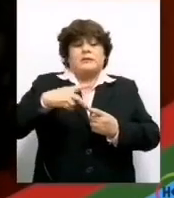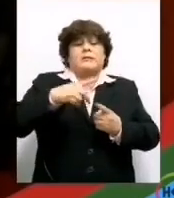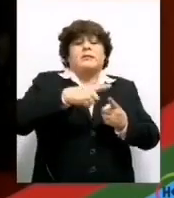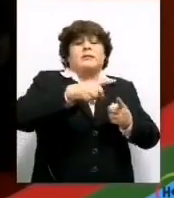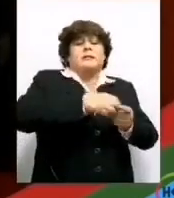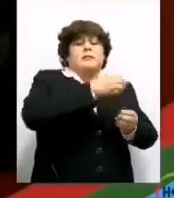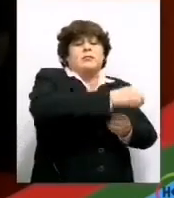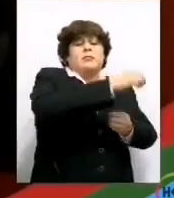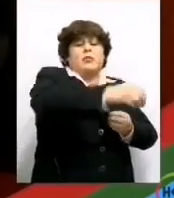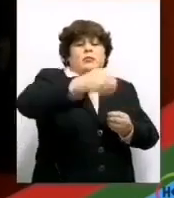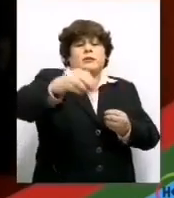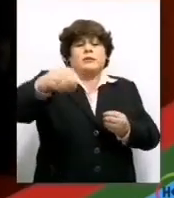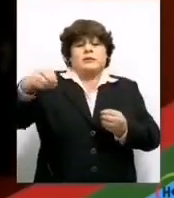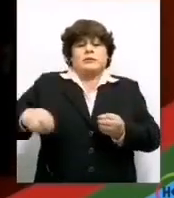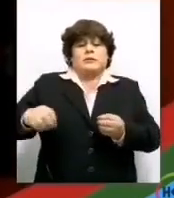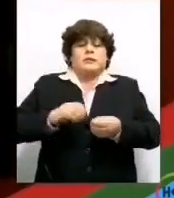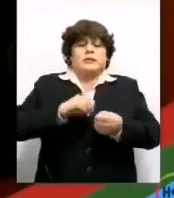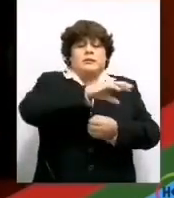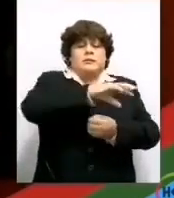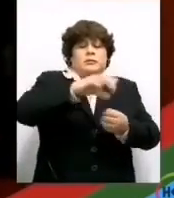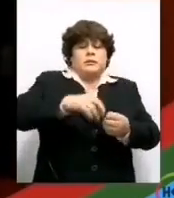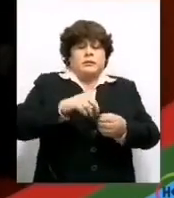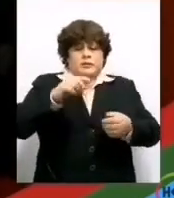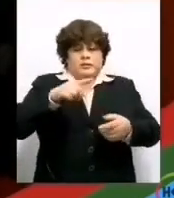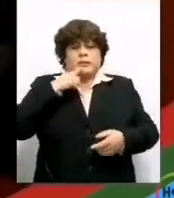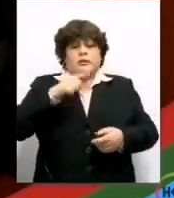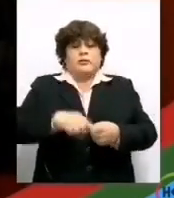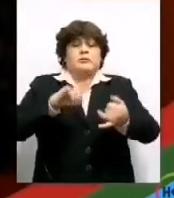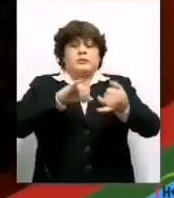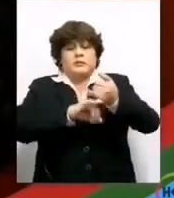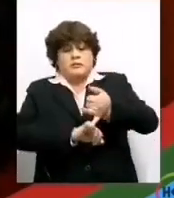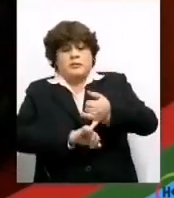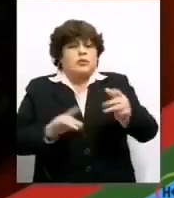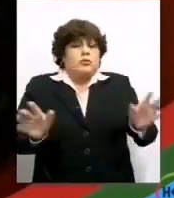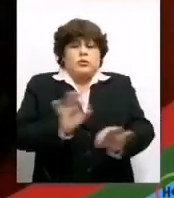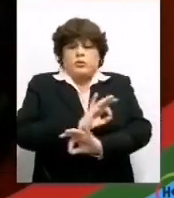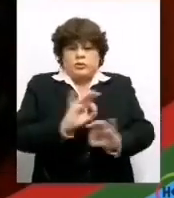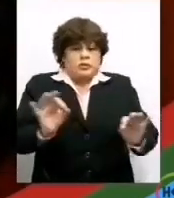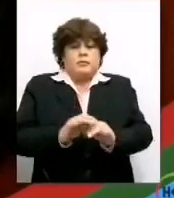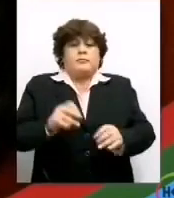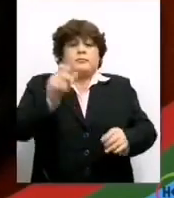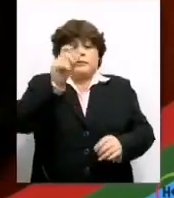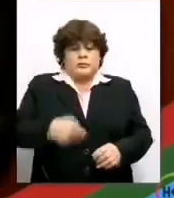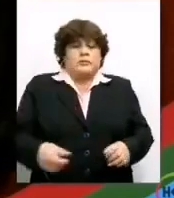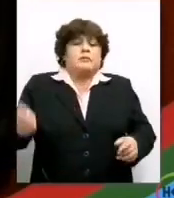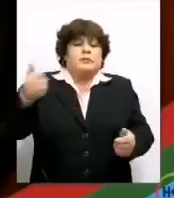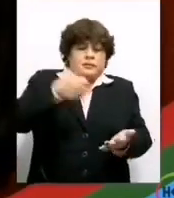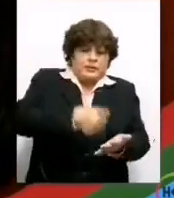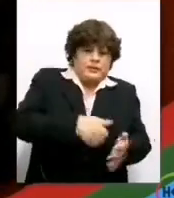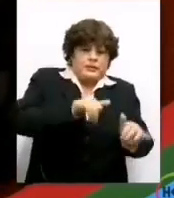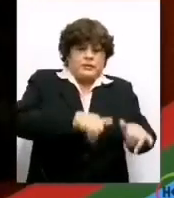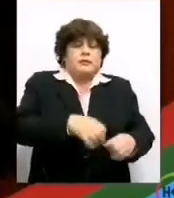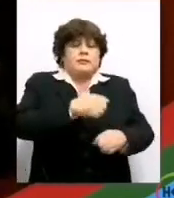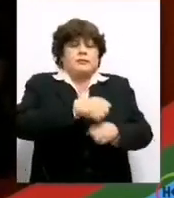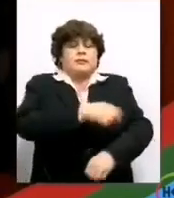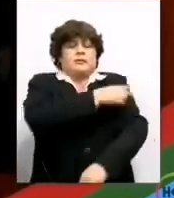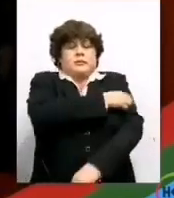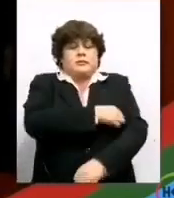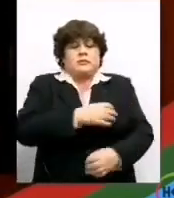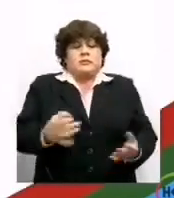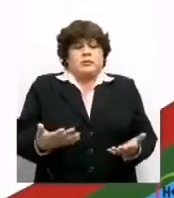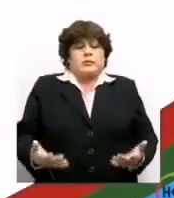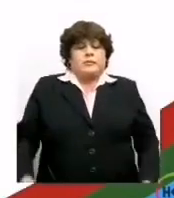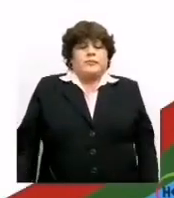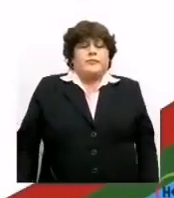provincias y distritos de la región entre ellos simbal que no cuenta con personal permanente a pesar de tener un puesto de